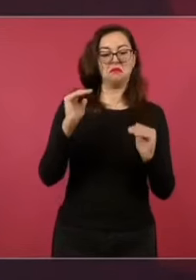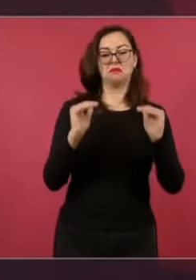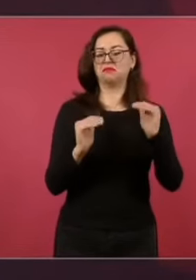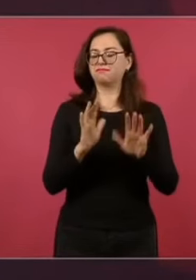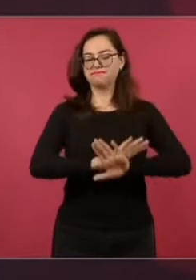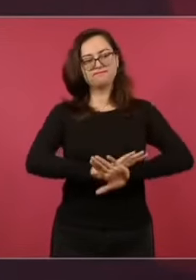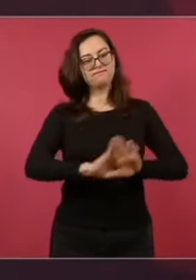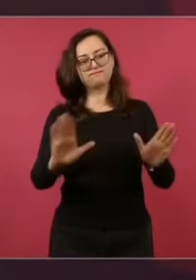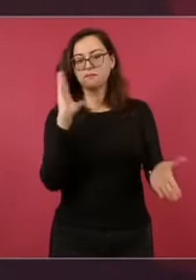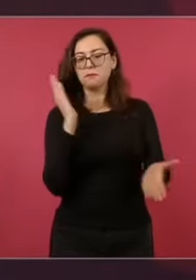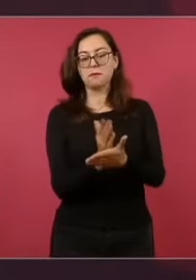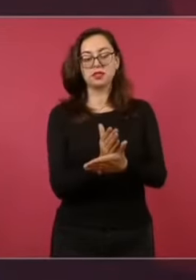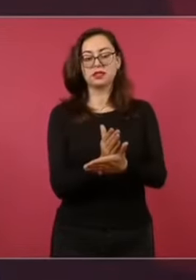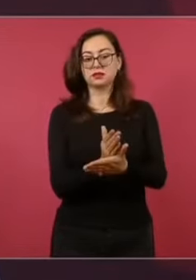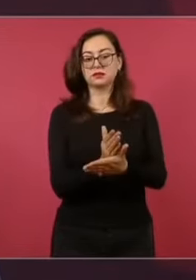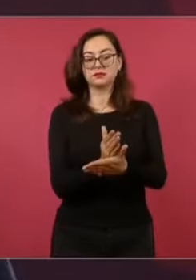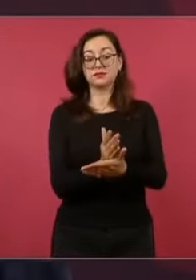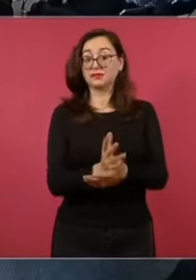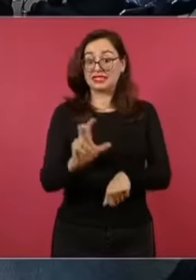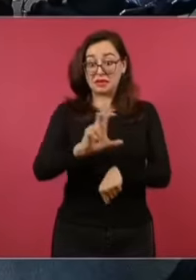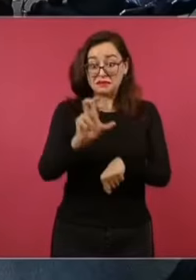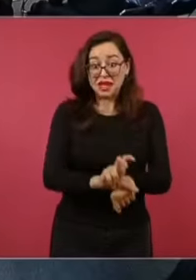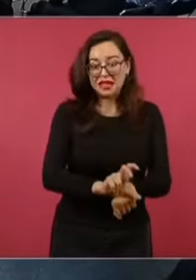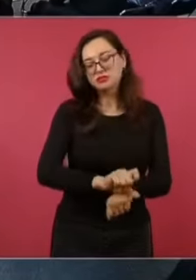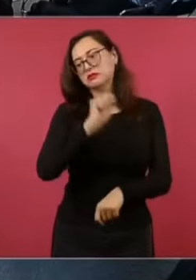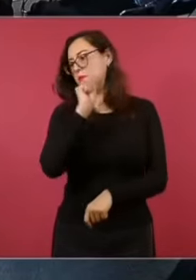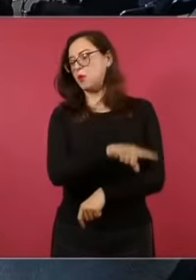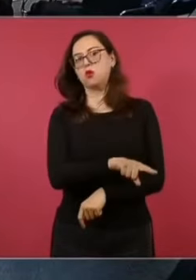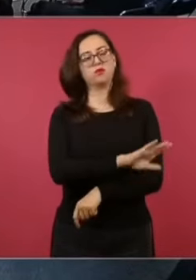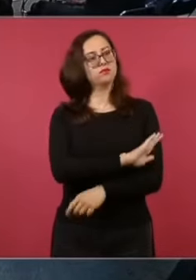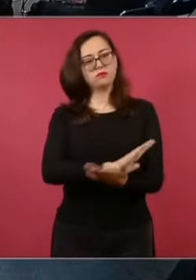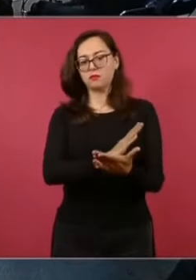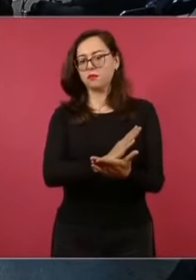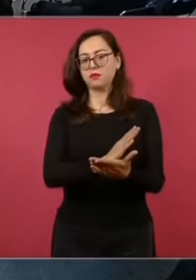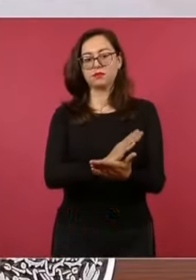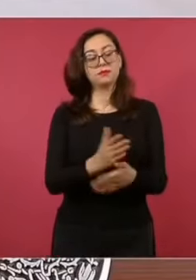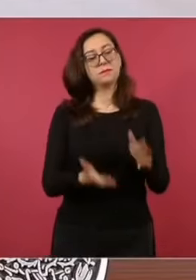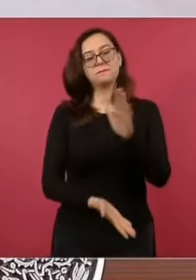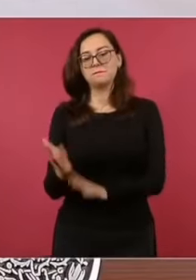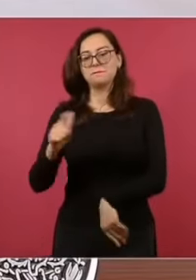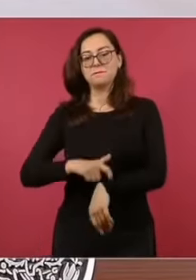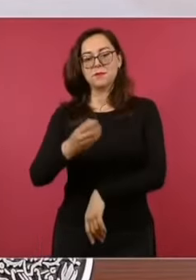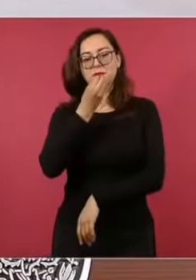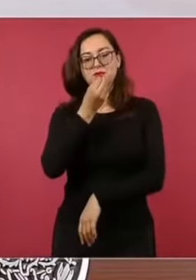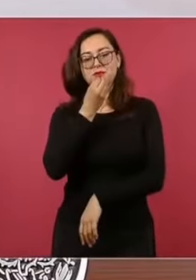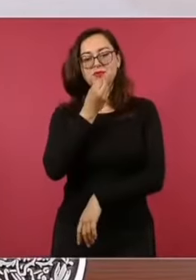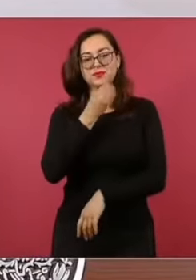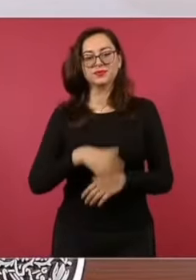Ni machismo. Y vámonos a desayunar.